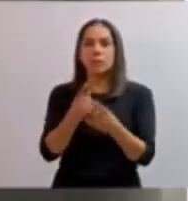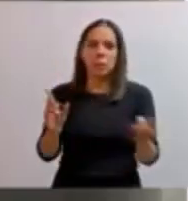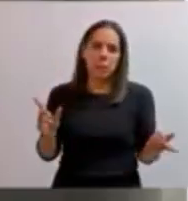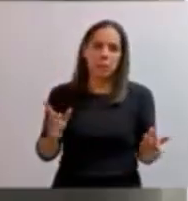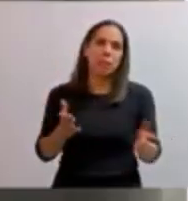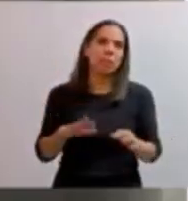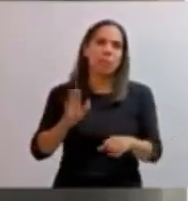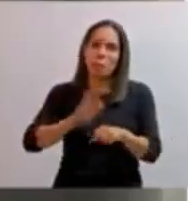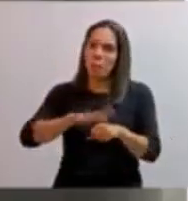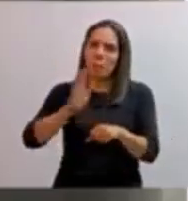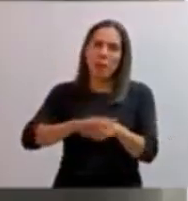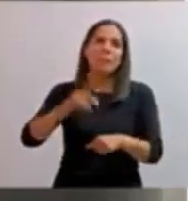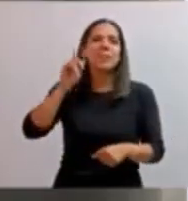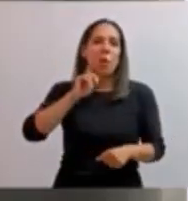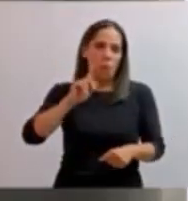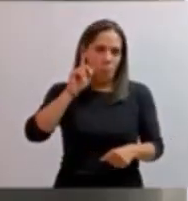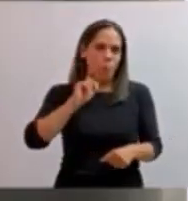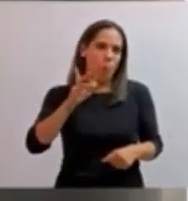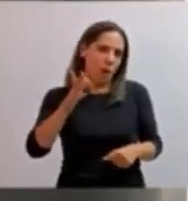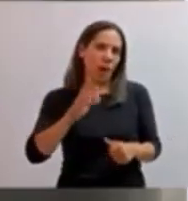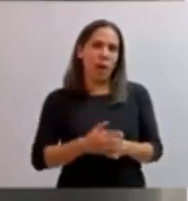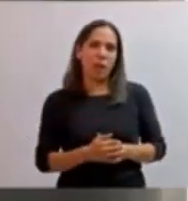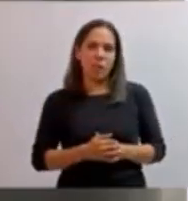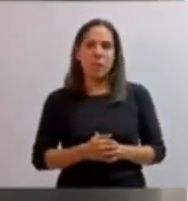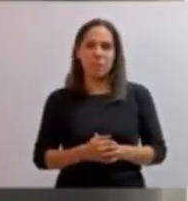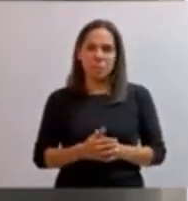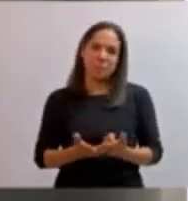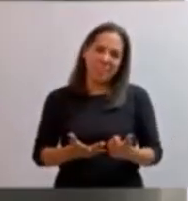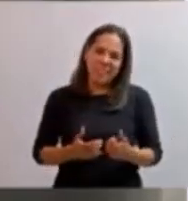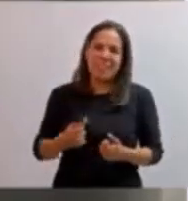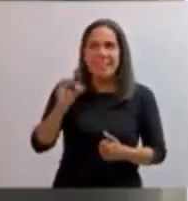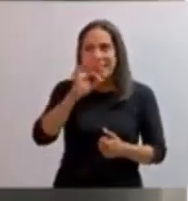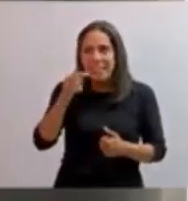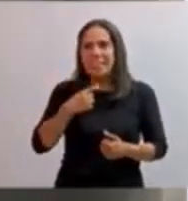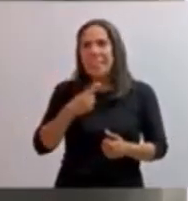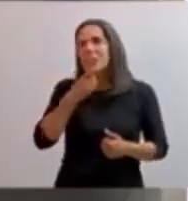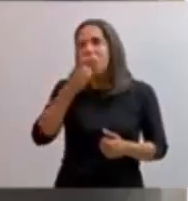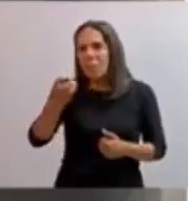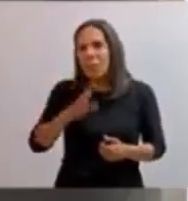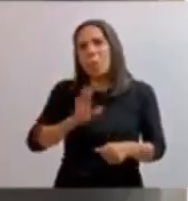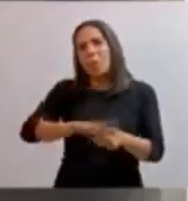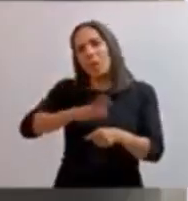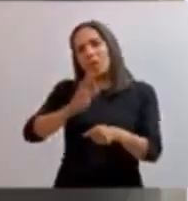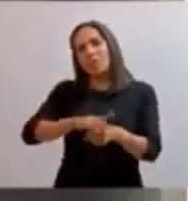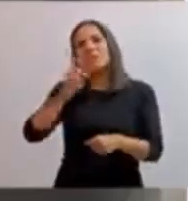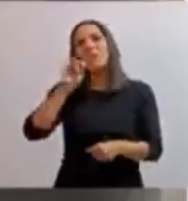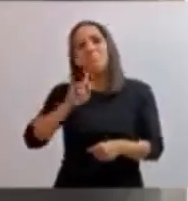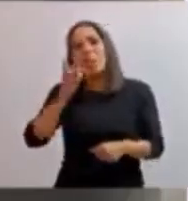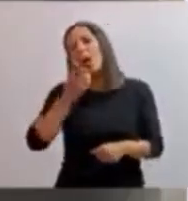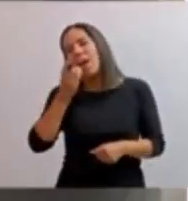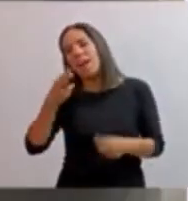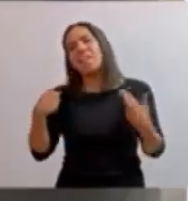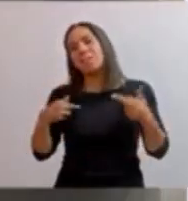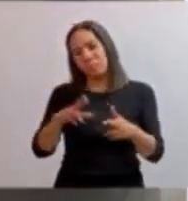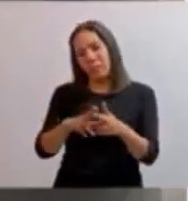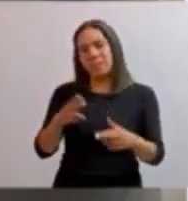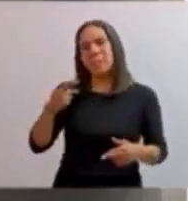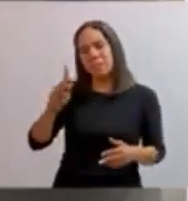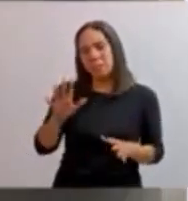son mujeres. Quizá por eso tiendo a hablar en femenino, pero hablando ya en una cuestión mucho más amplia, pues